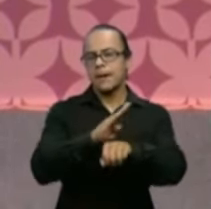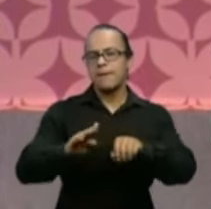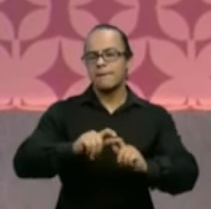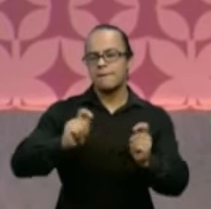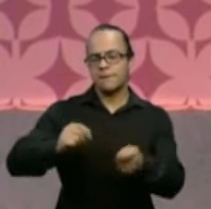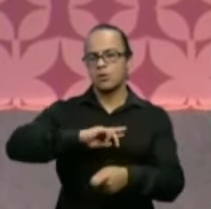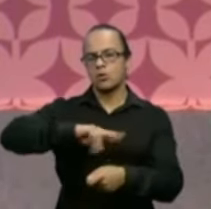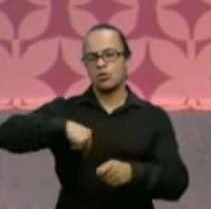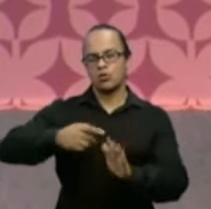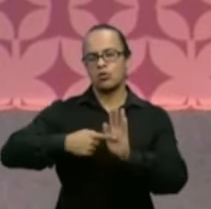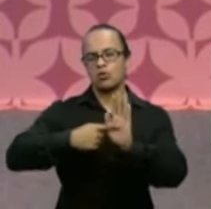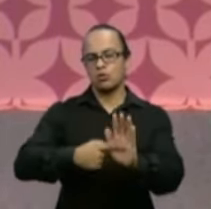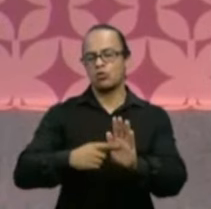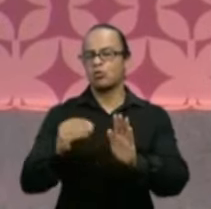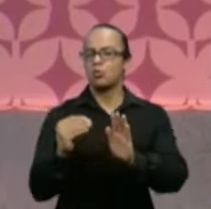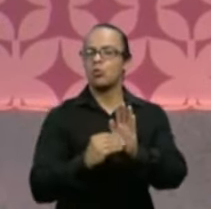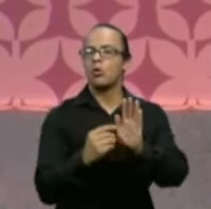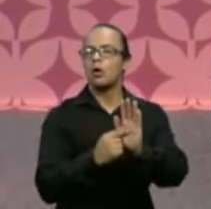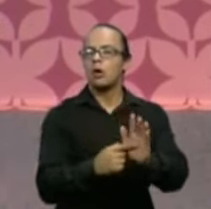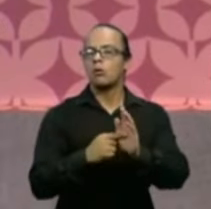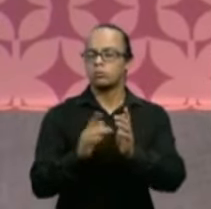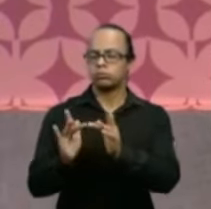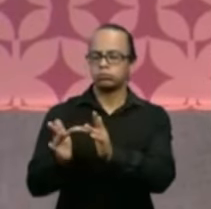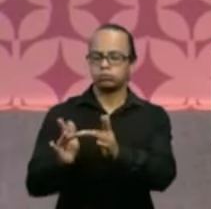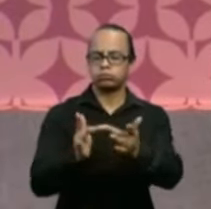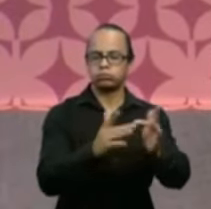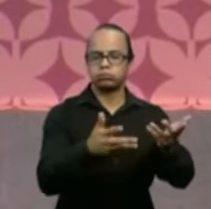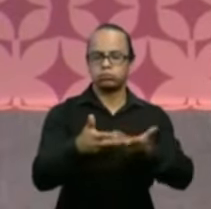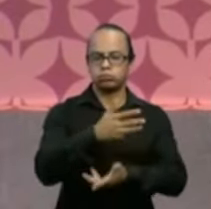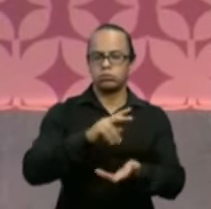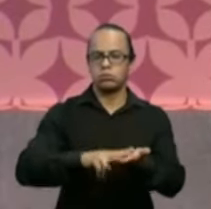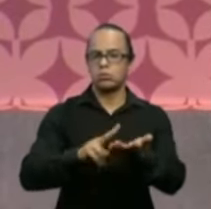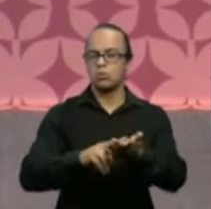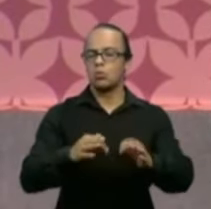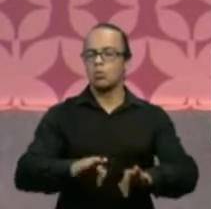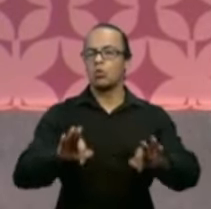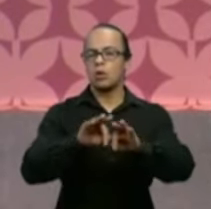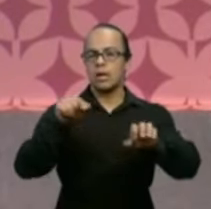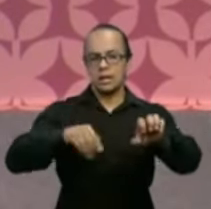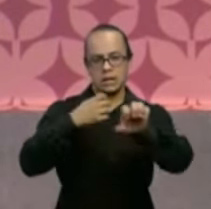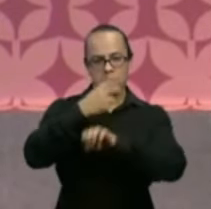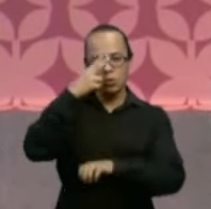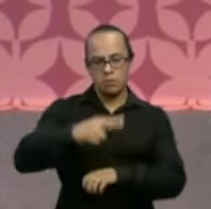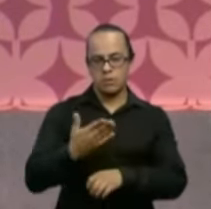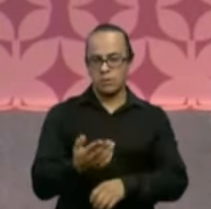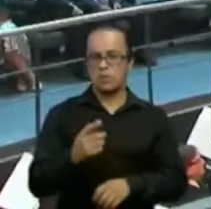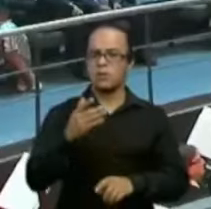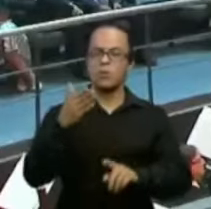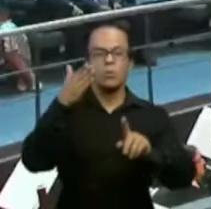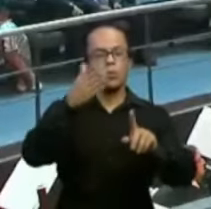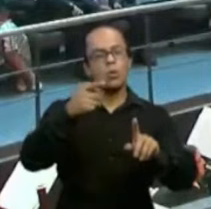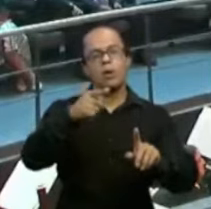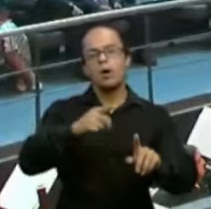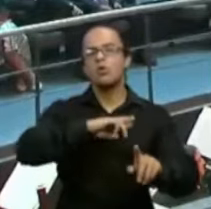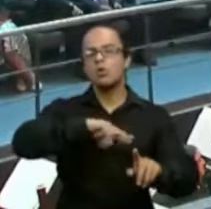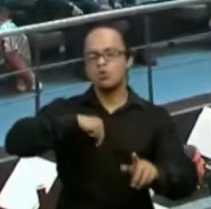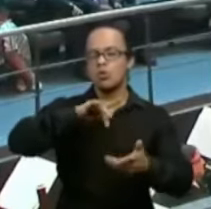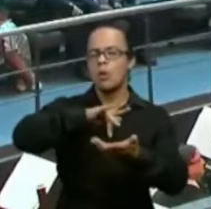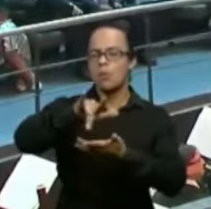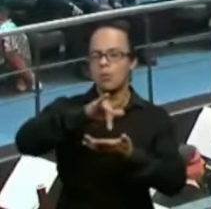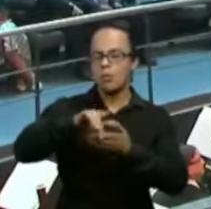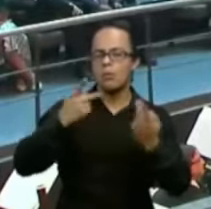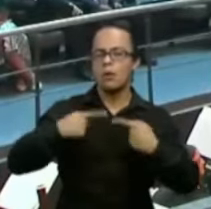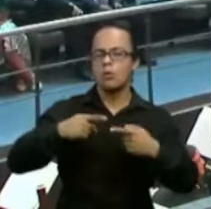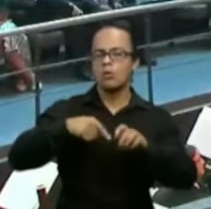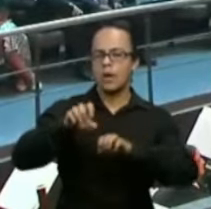la relocalización de las cadenas de valor mundiales en nuestra entidad. Vamos a apoyar a los empresarios.